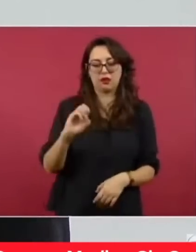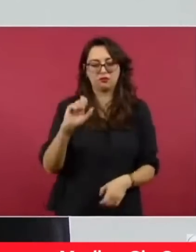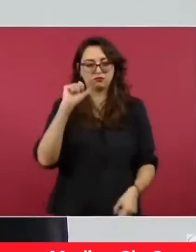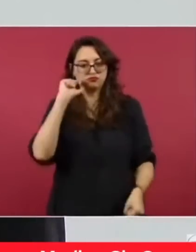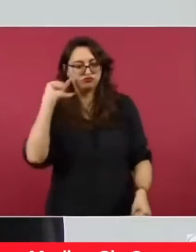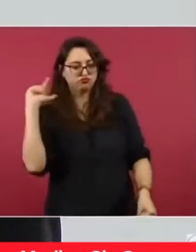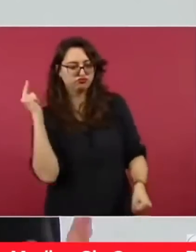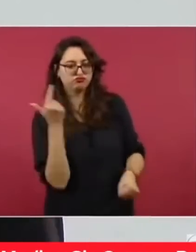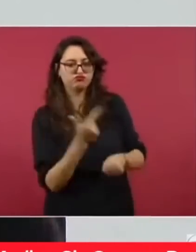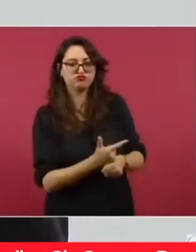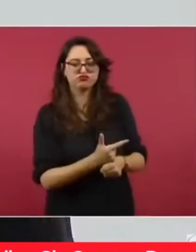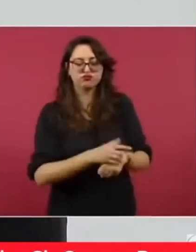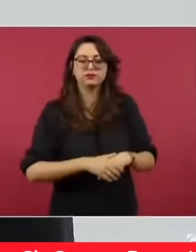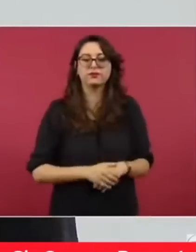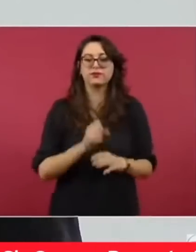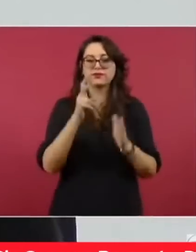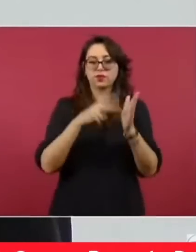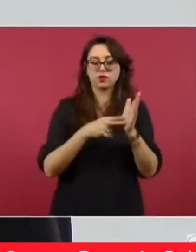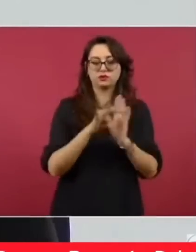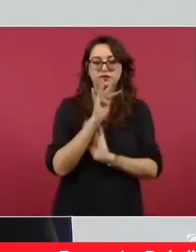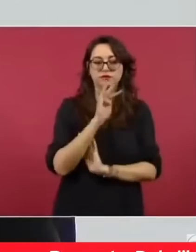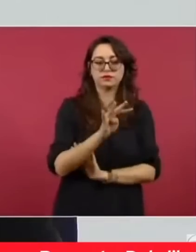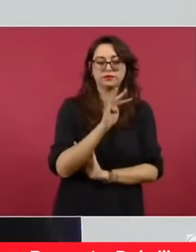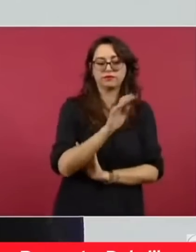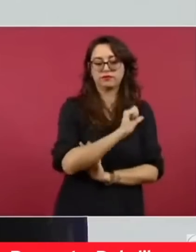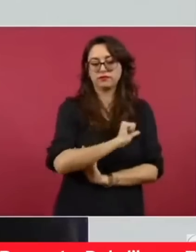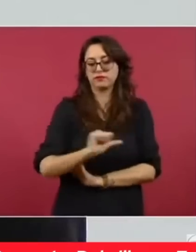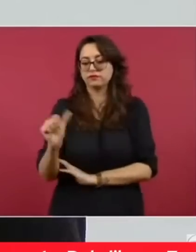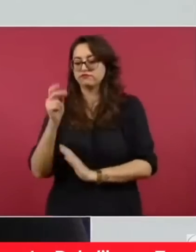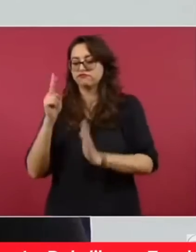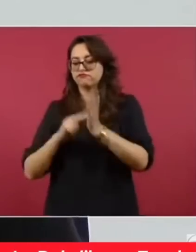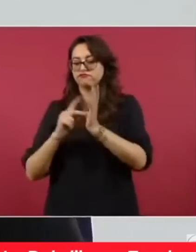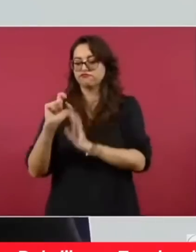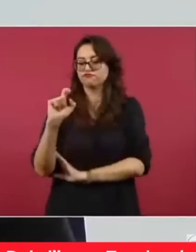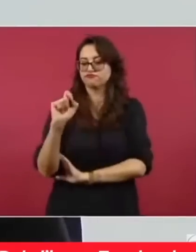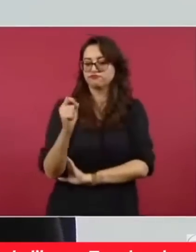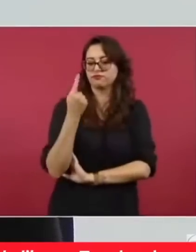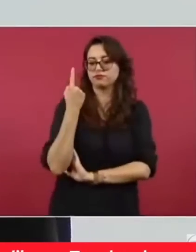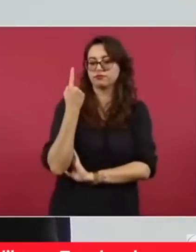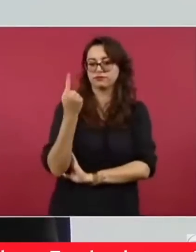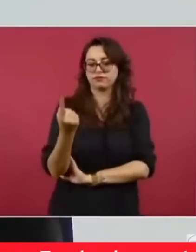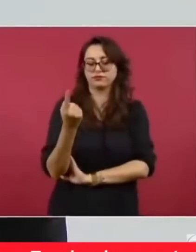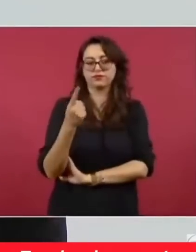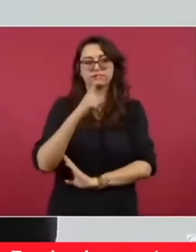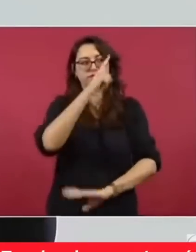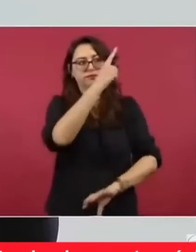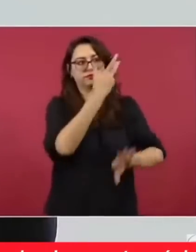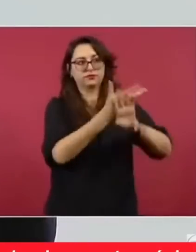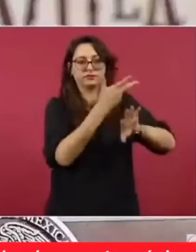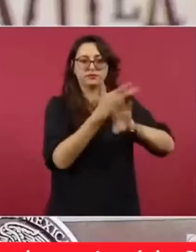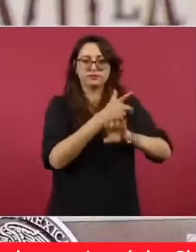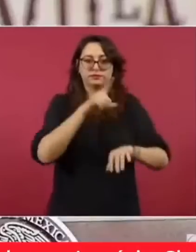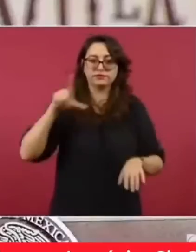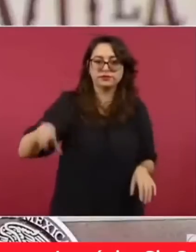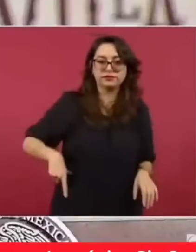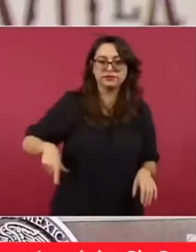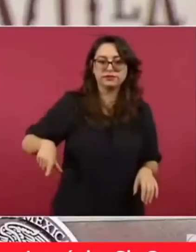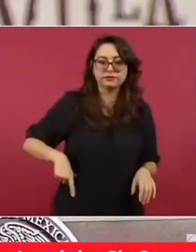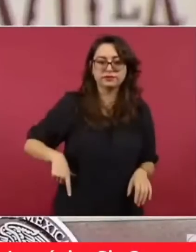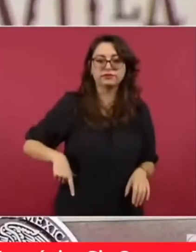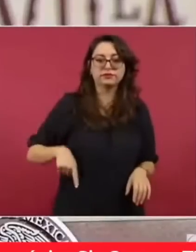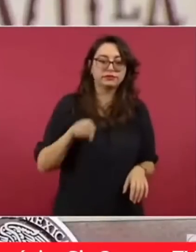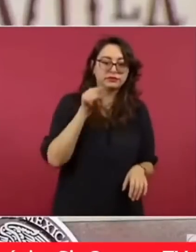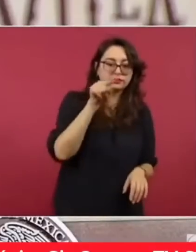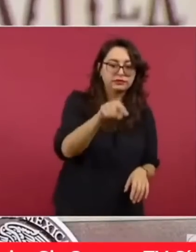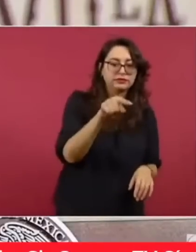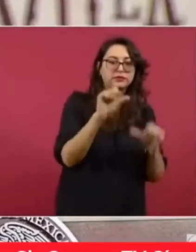López Obrador. Entre 2019 y 2021, el gobierno de México, el gobierno de Estados Unidos donó a